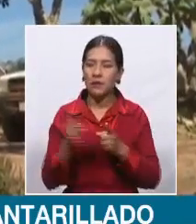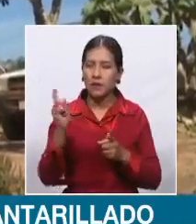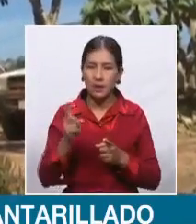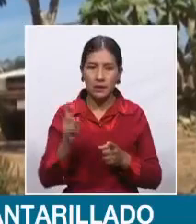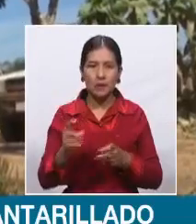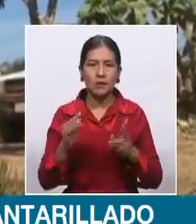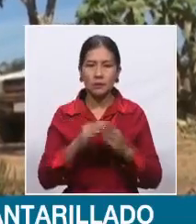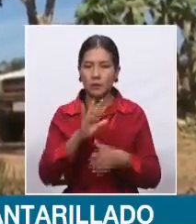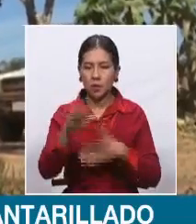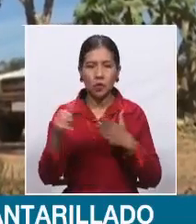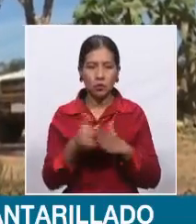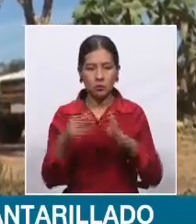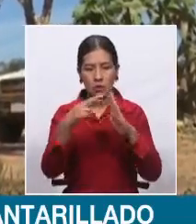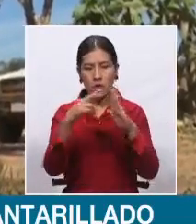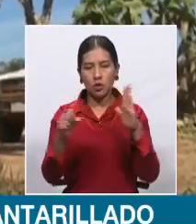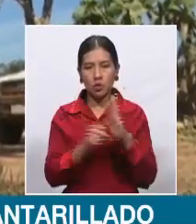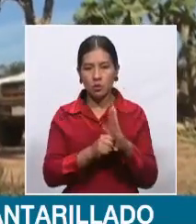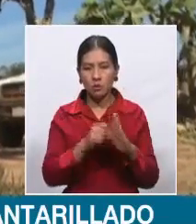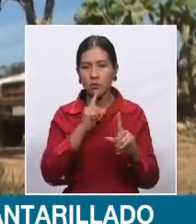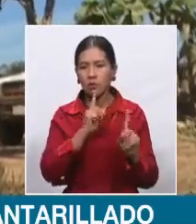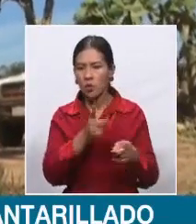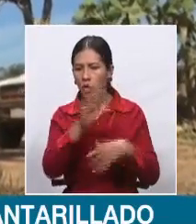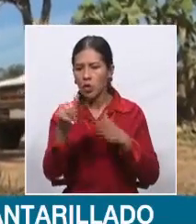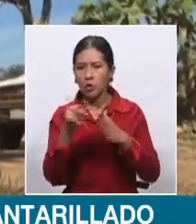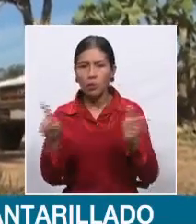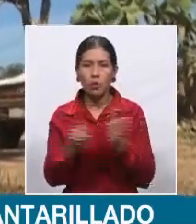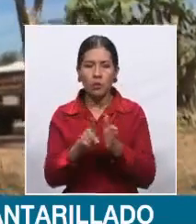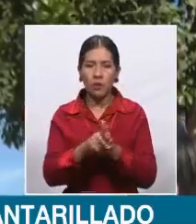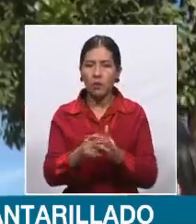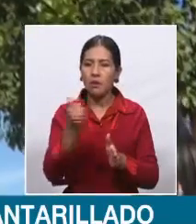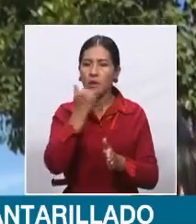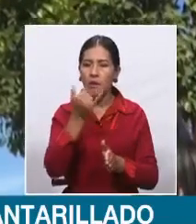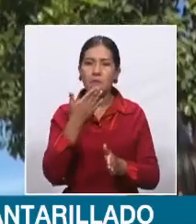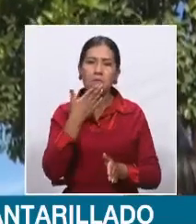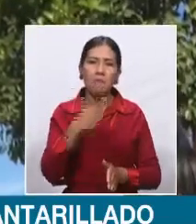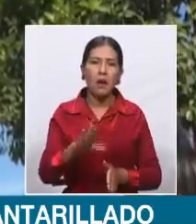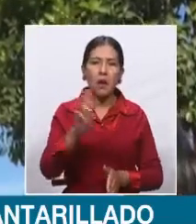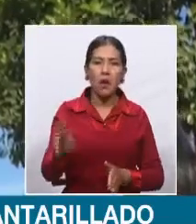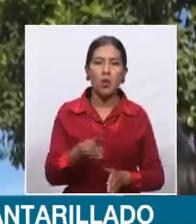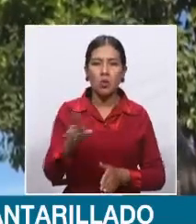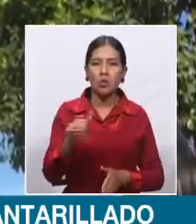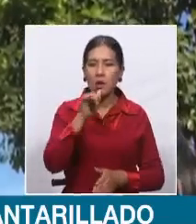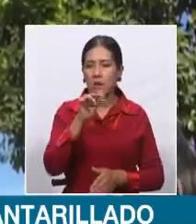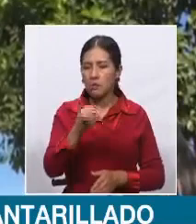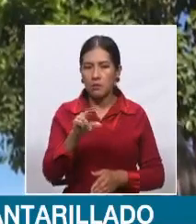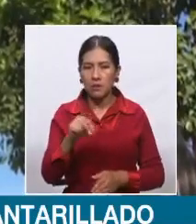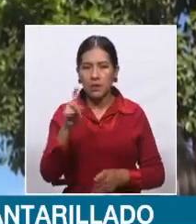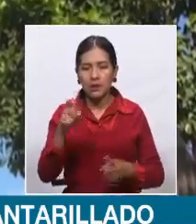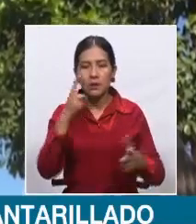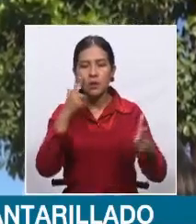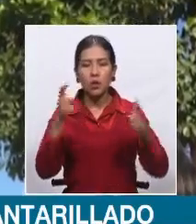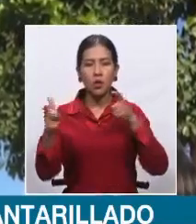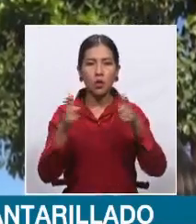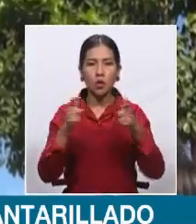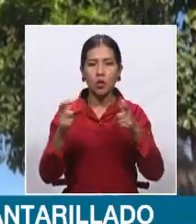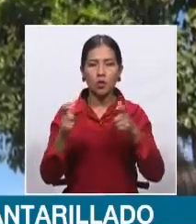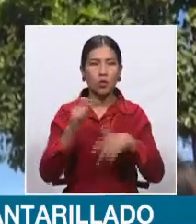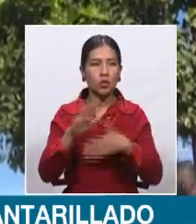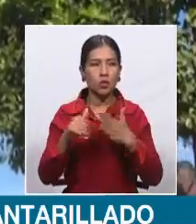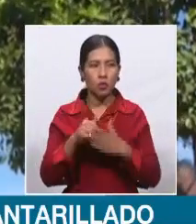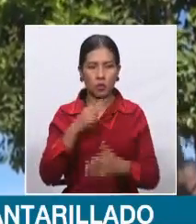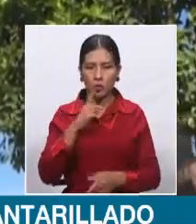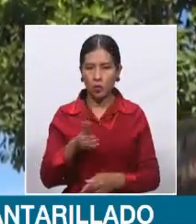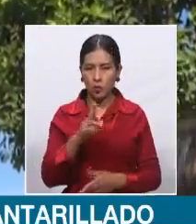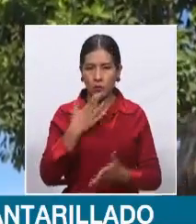respectivas resoluciones internas de acuerdo a sus procedimientos que tienen, con el objetivo de controlar, ¿no?, controlar el